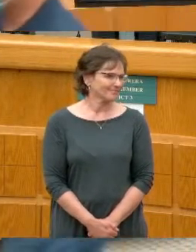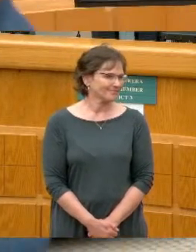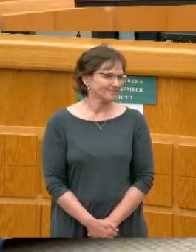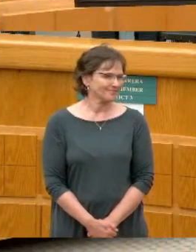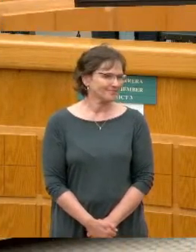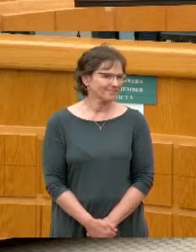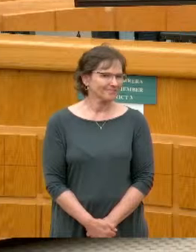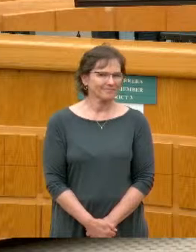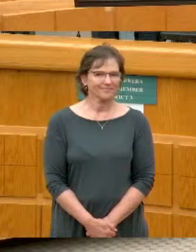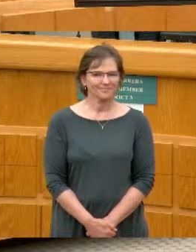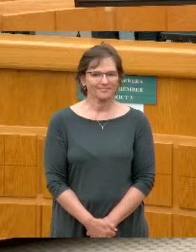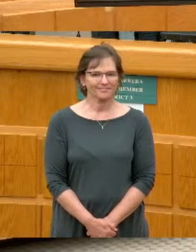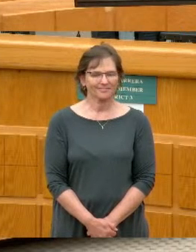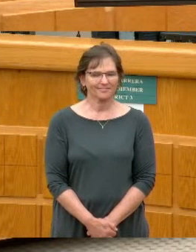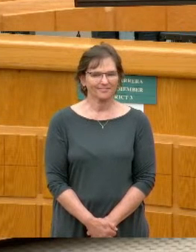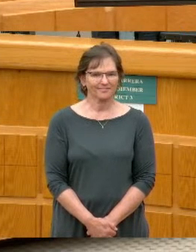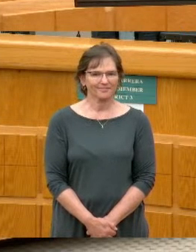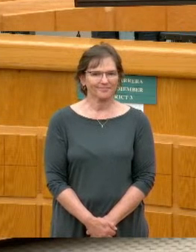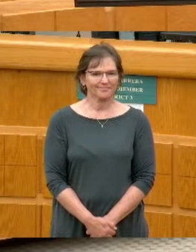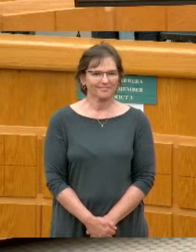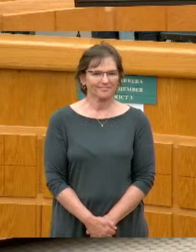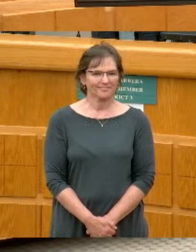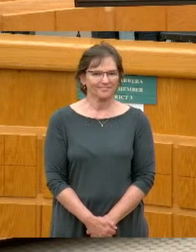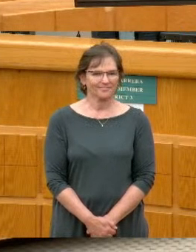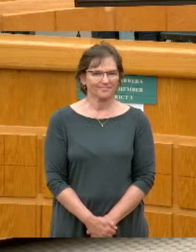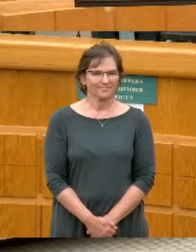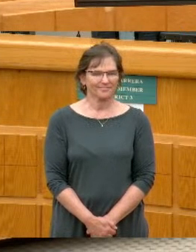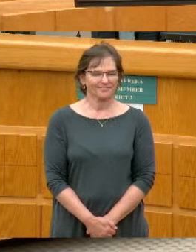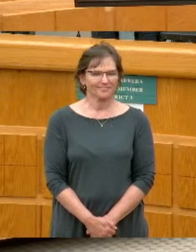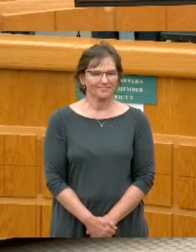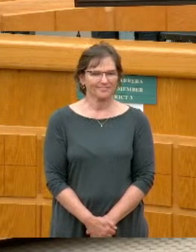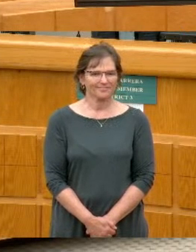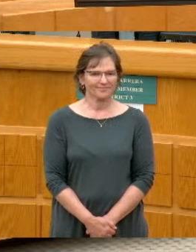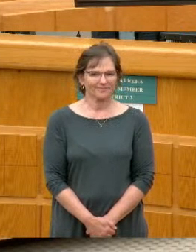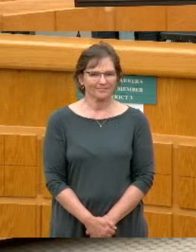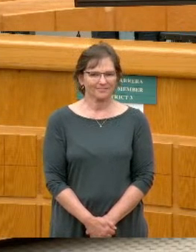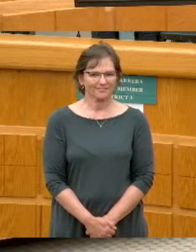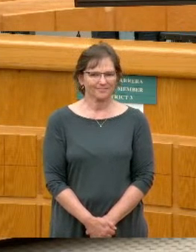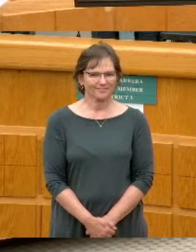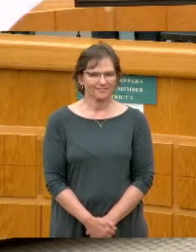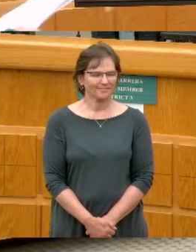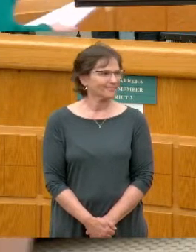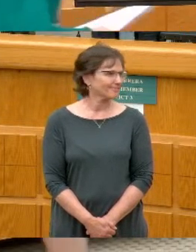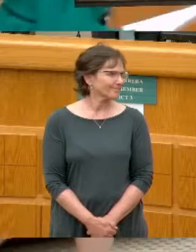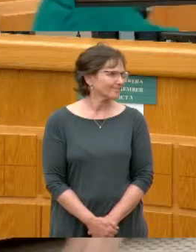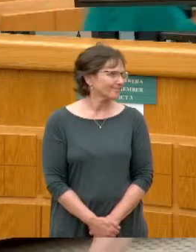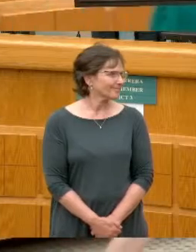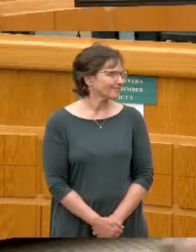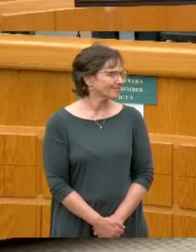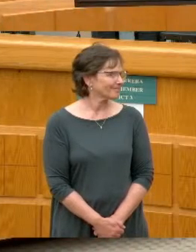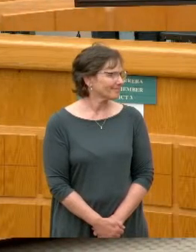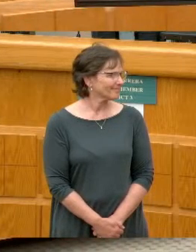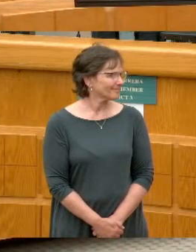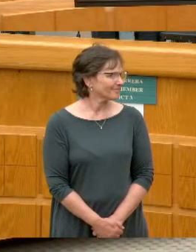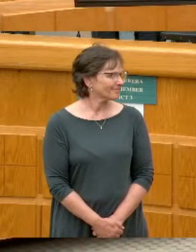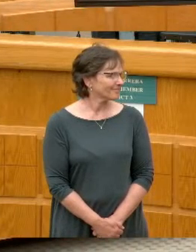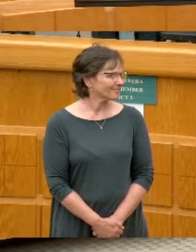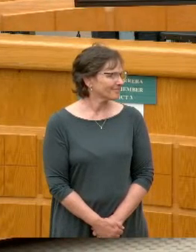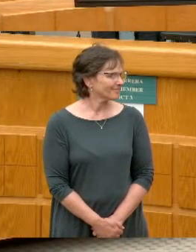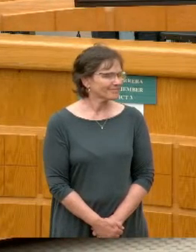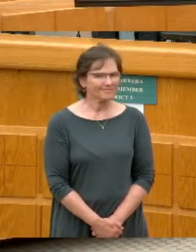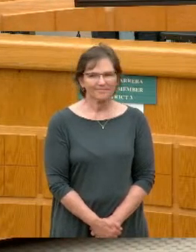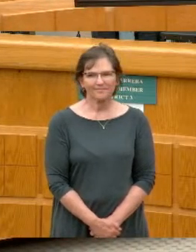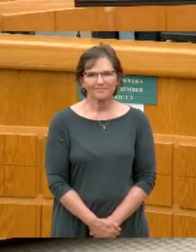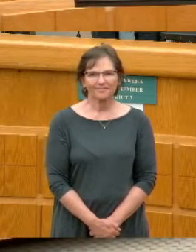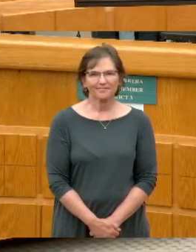pedimos continúe haciendo lo posible por evitar más casos. Use su cubrebocas y guarde su distancia cada vez que esté en público. Ahora la juez del Condado